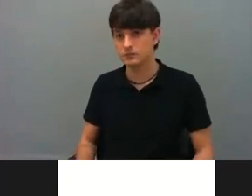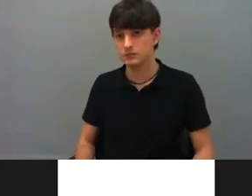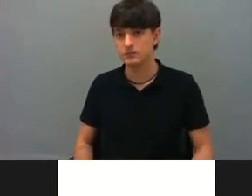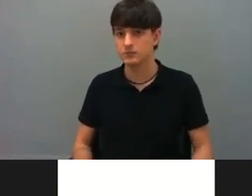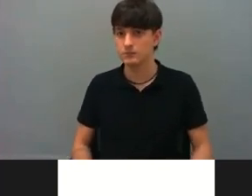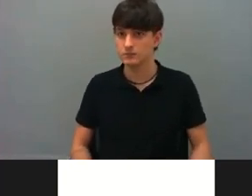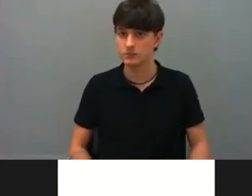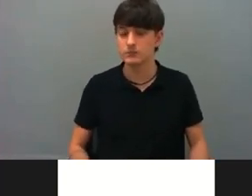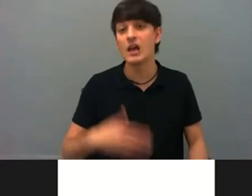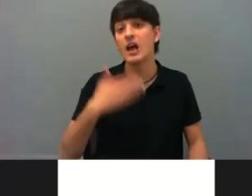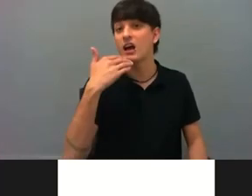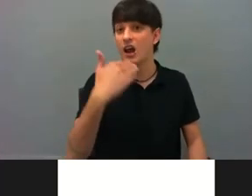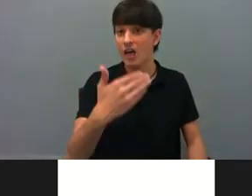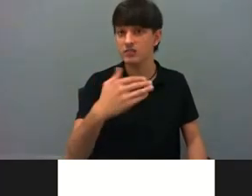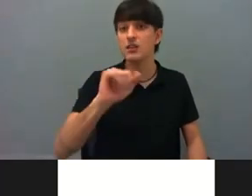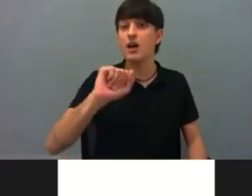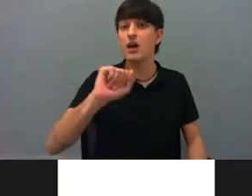Muchísimas gracias, Agustina,